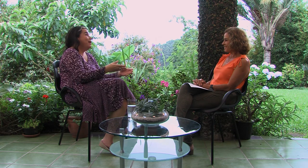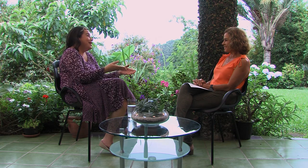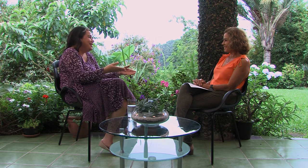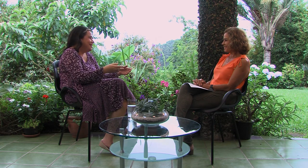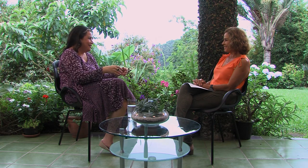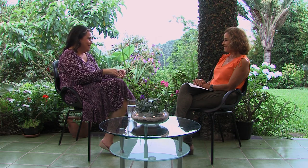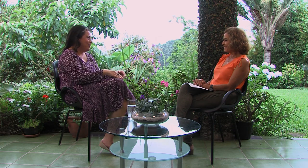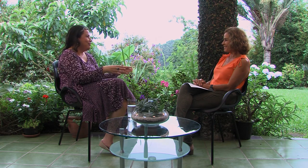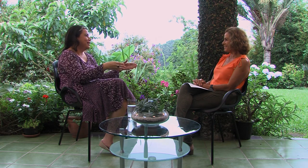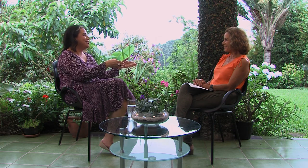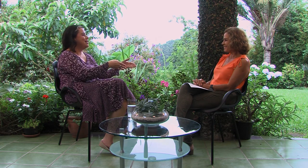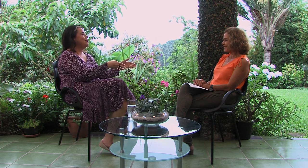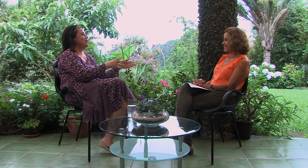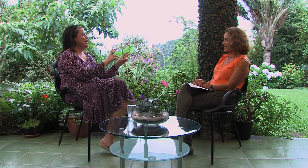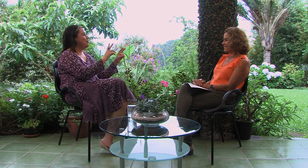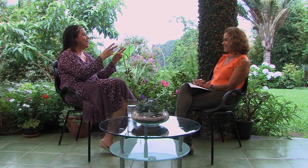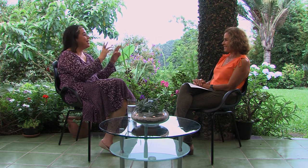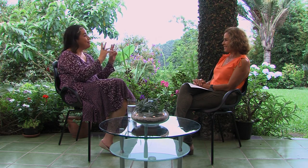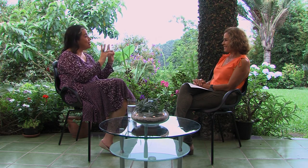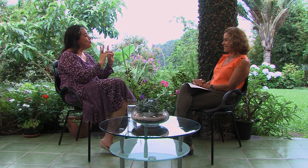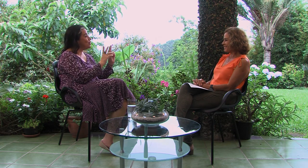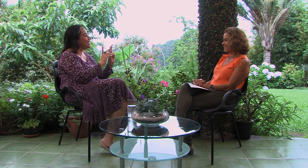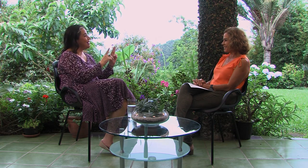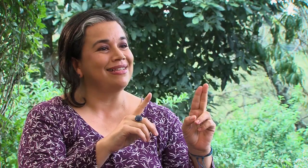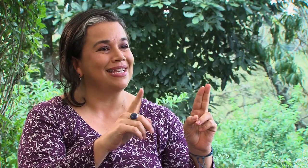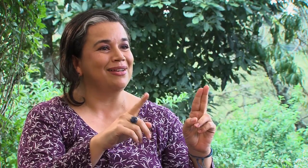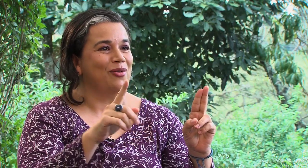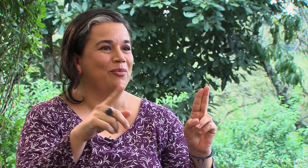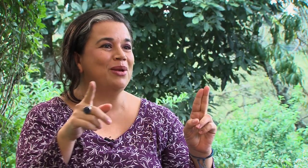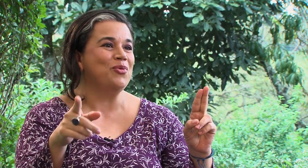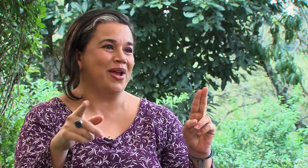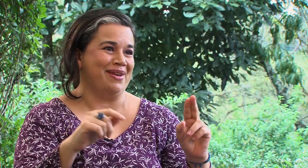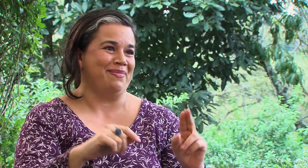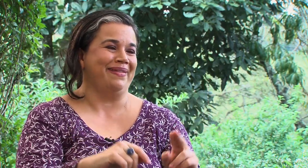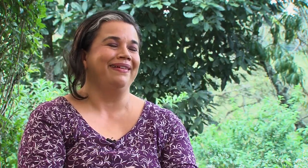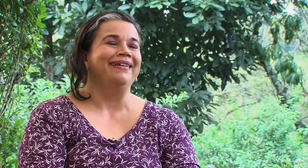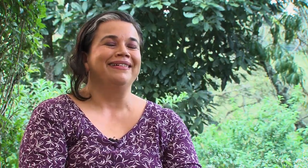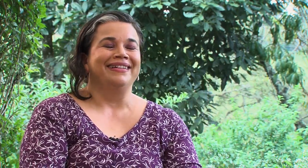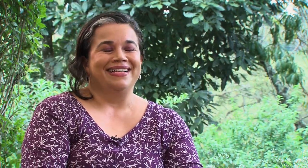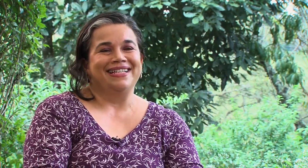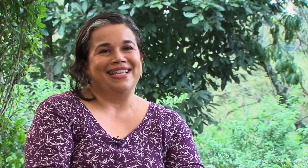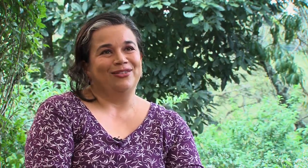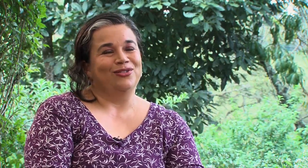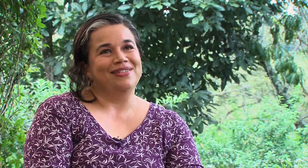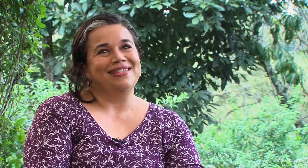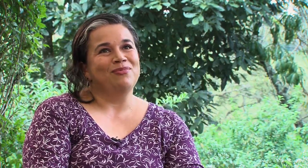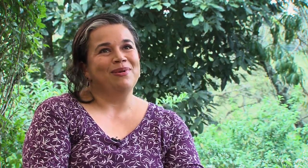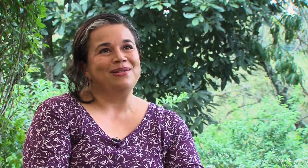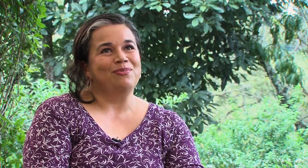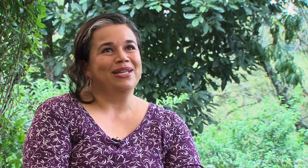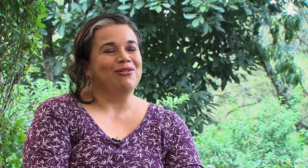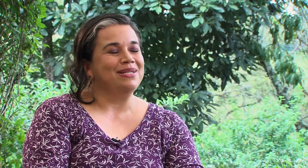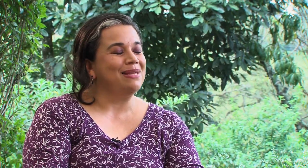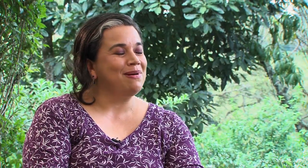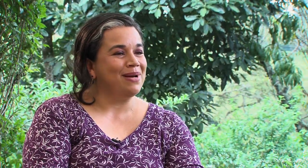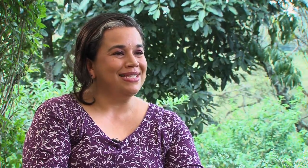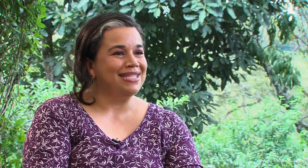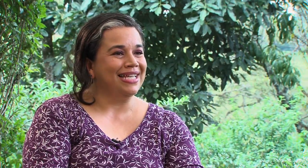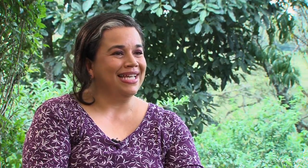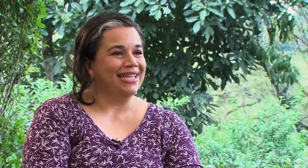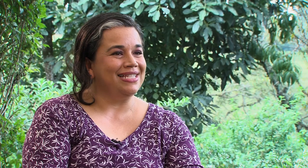que la parejita, aunque la parejita sean. La parejita además se supone que deben ser hombre y mujer, ¿verdad? Un niño y una niña. Exacto. Entonces es muy vacilón porque vos